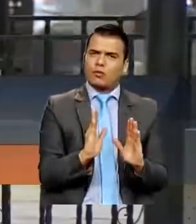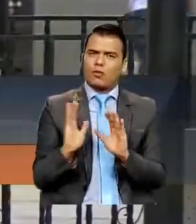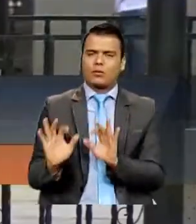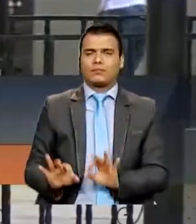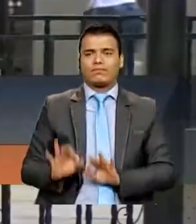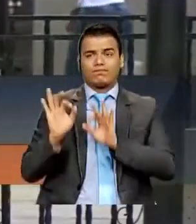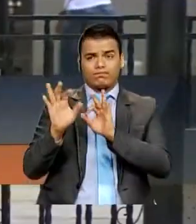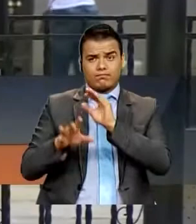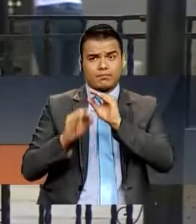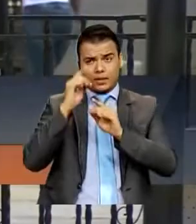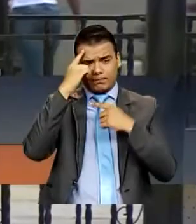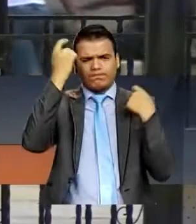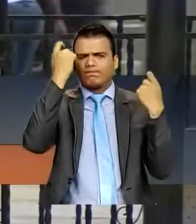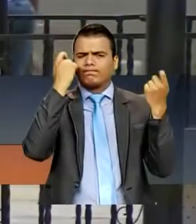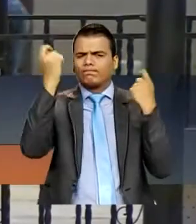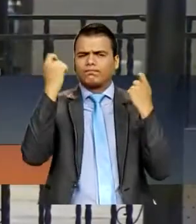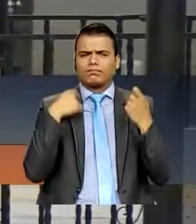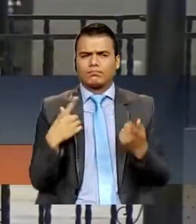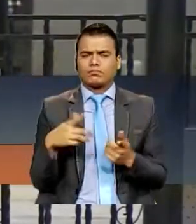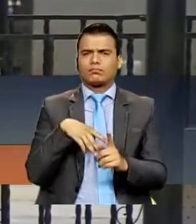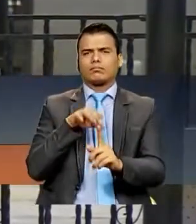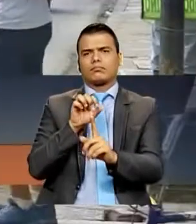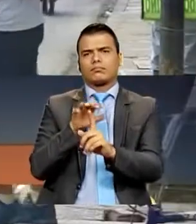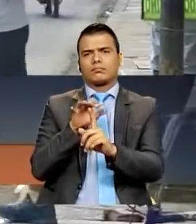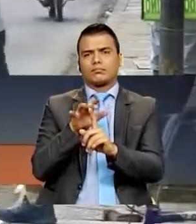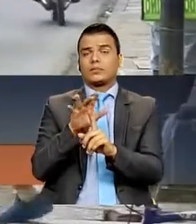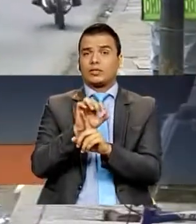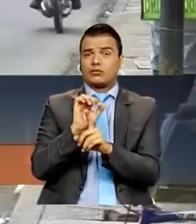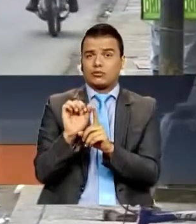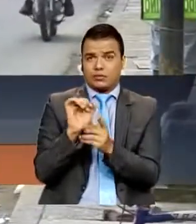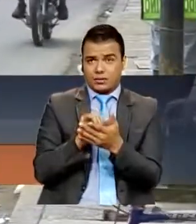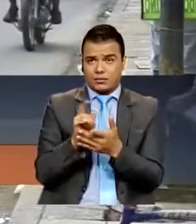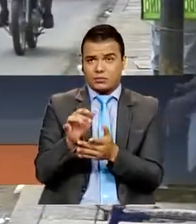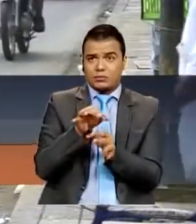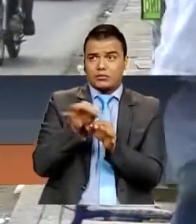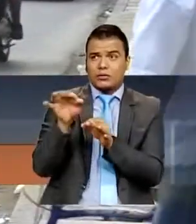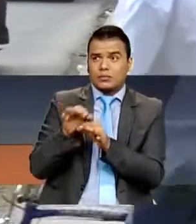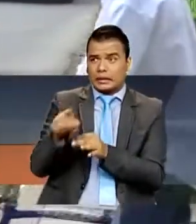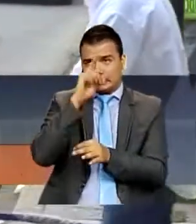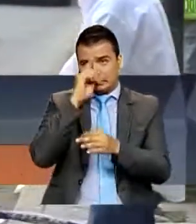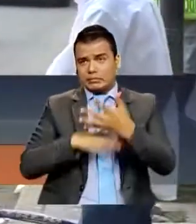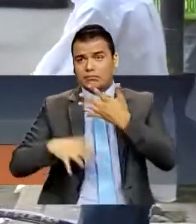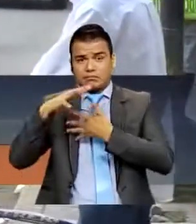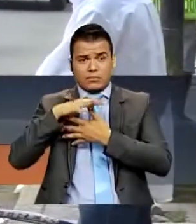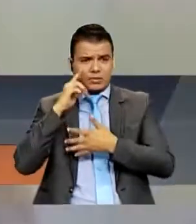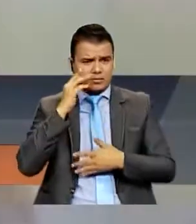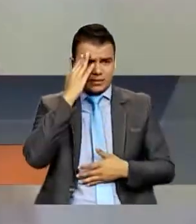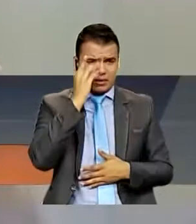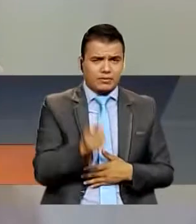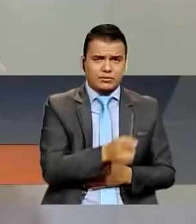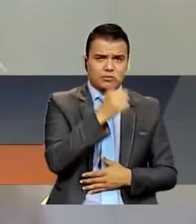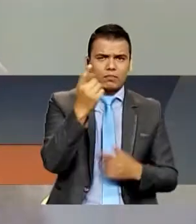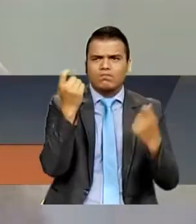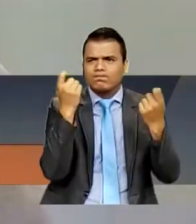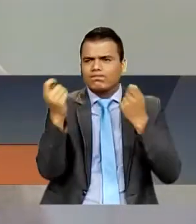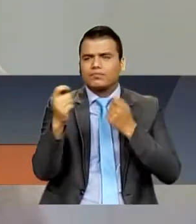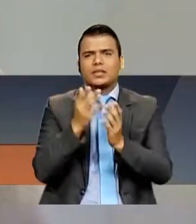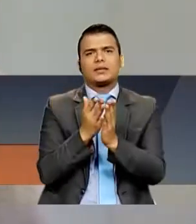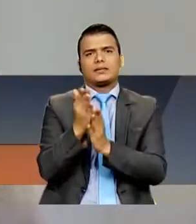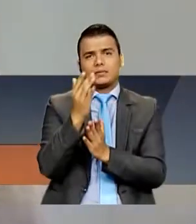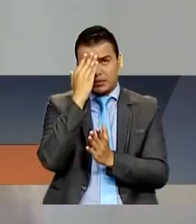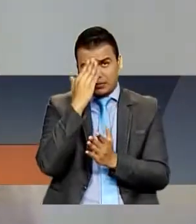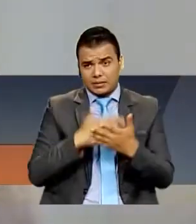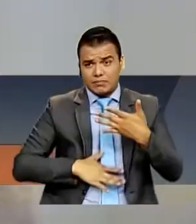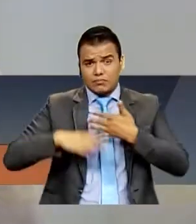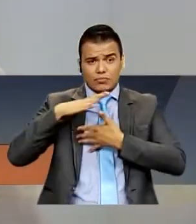acompañado de esta estrategia la intervención social. El área rural para nosotros es prioritario recuperar el control. Jamundí no